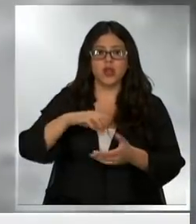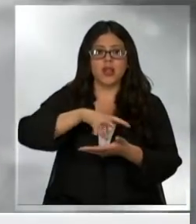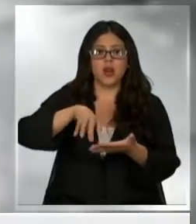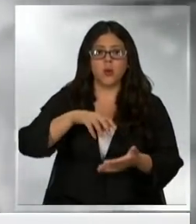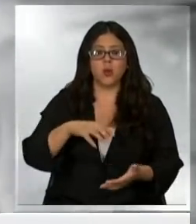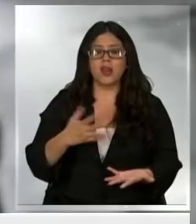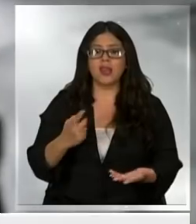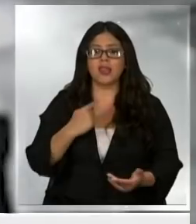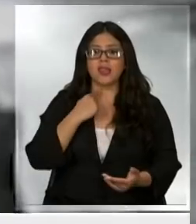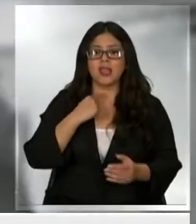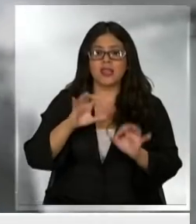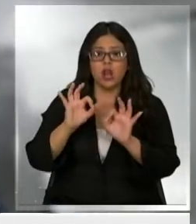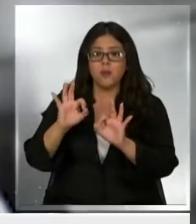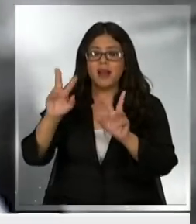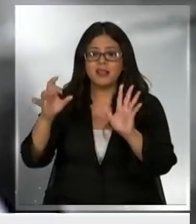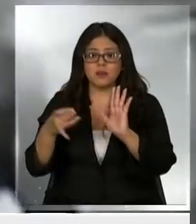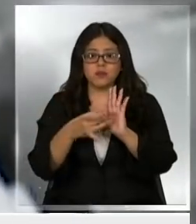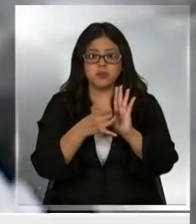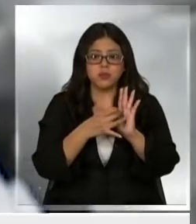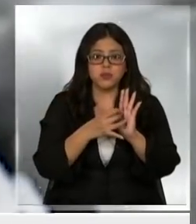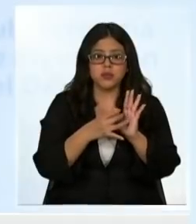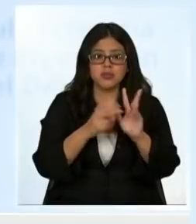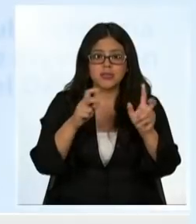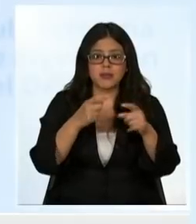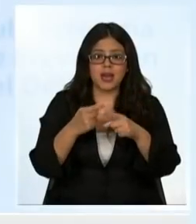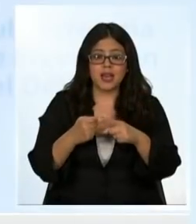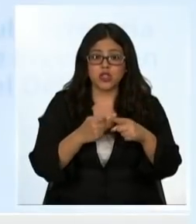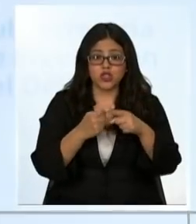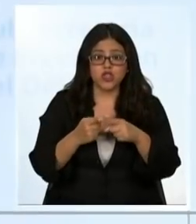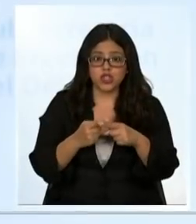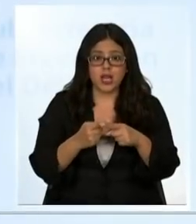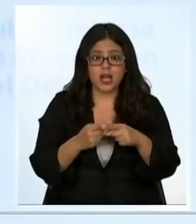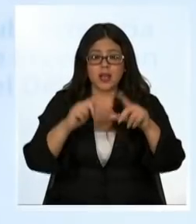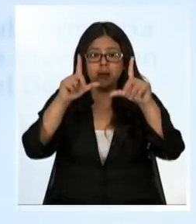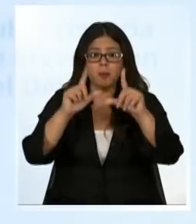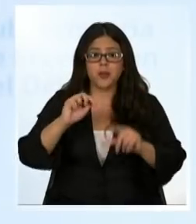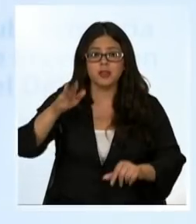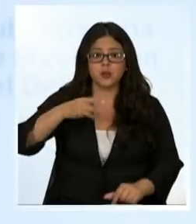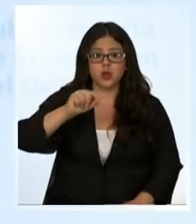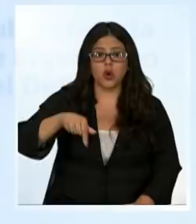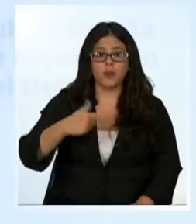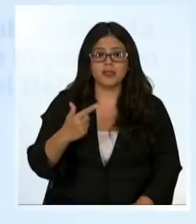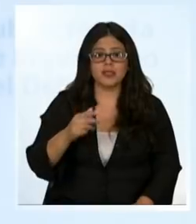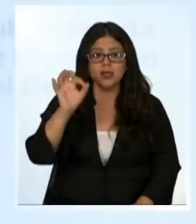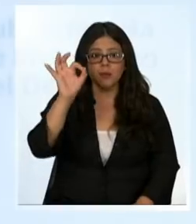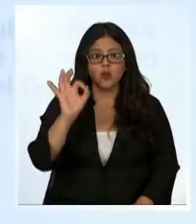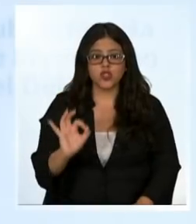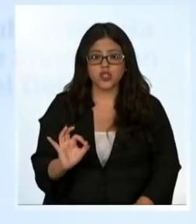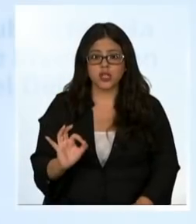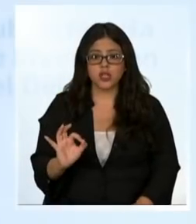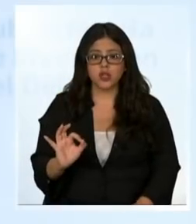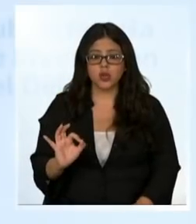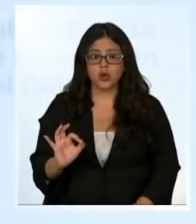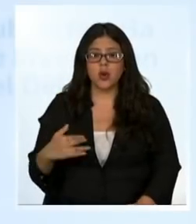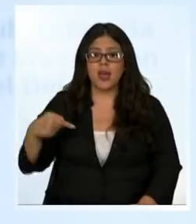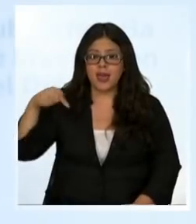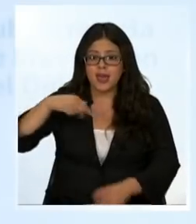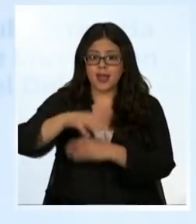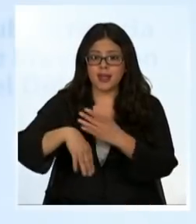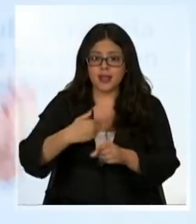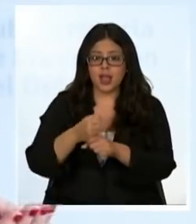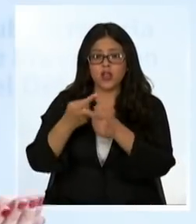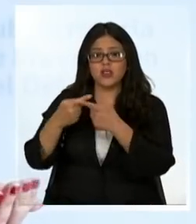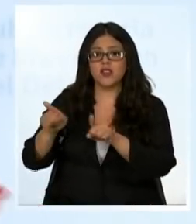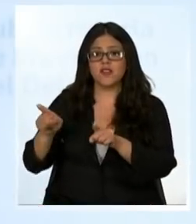Quinta Normal, los delitos de mayor connotación social han disminuido un 19,7% en lo que va corrido del año en